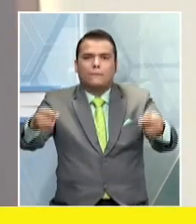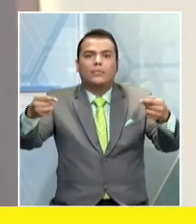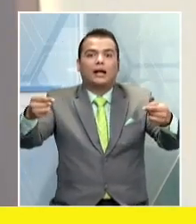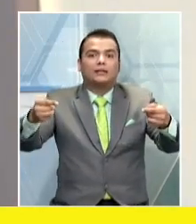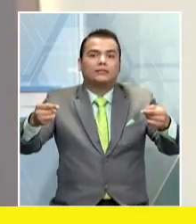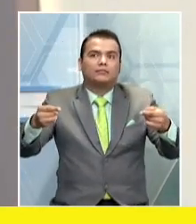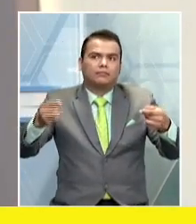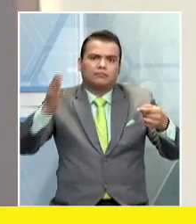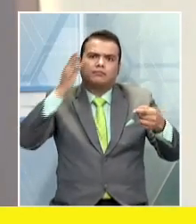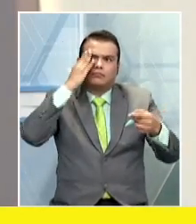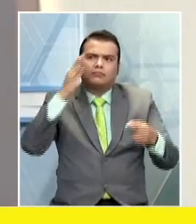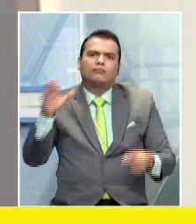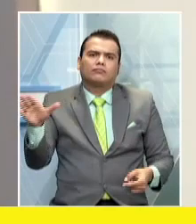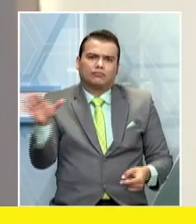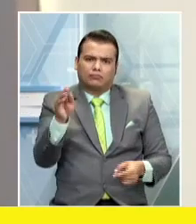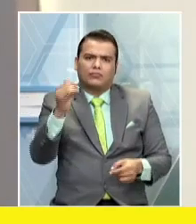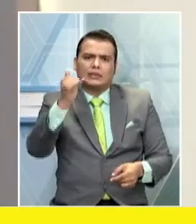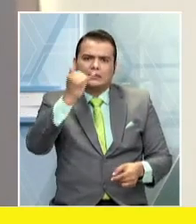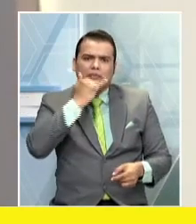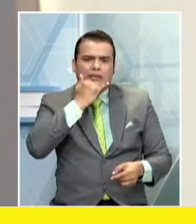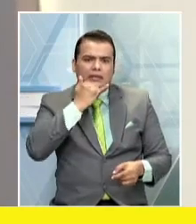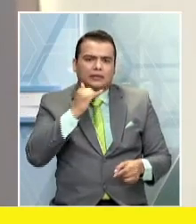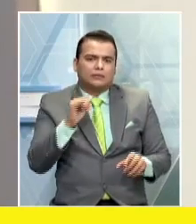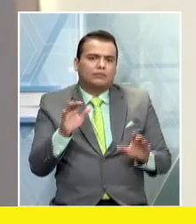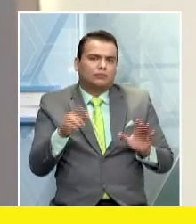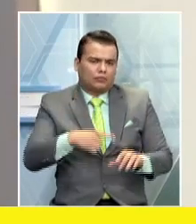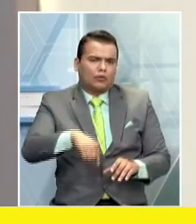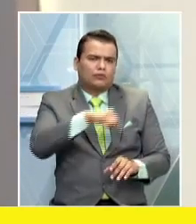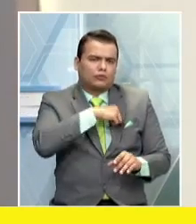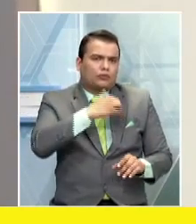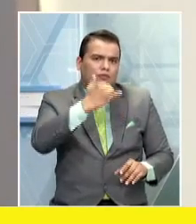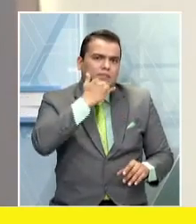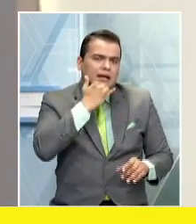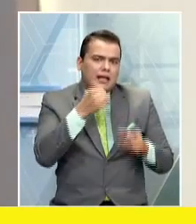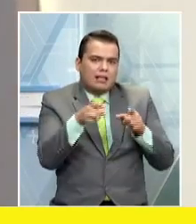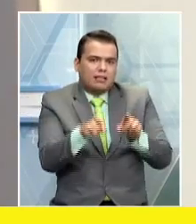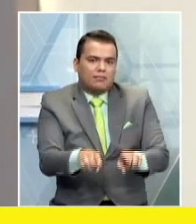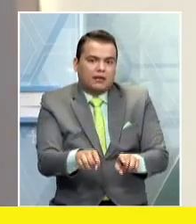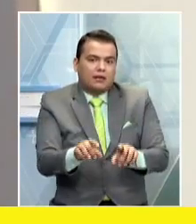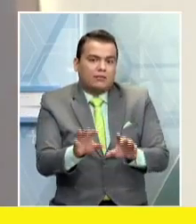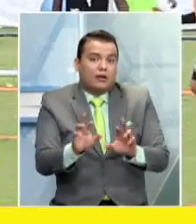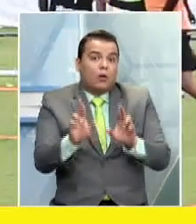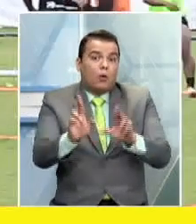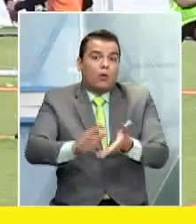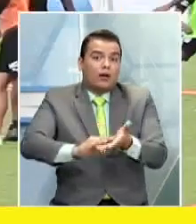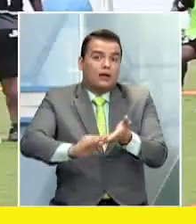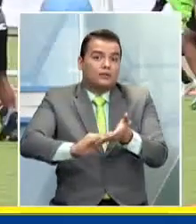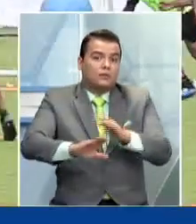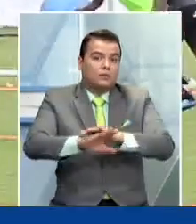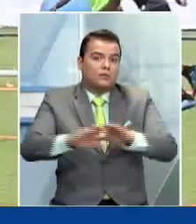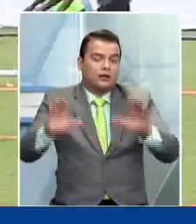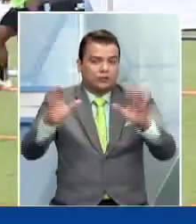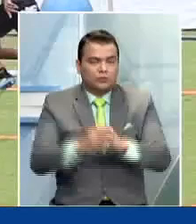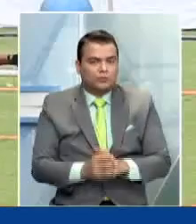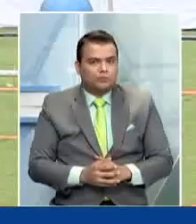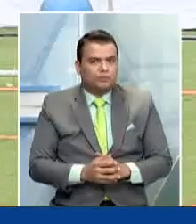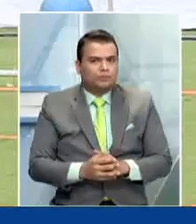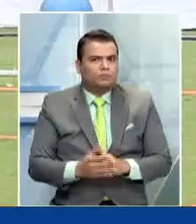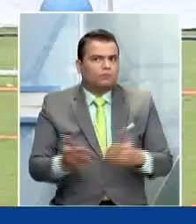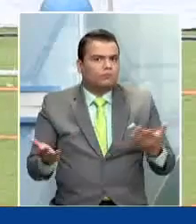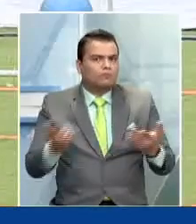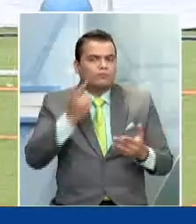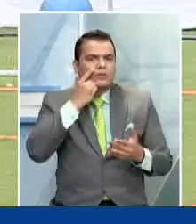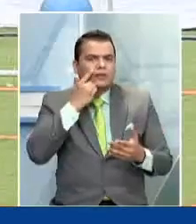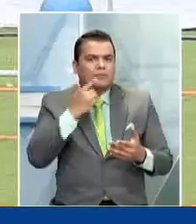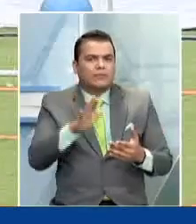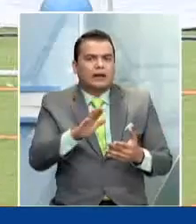van a cometer errores como los que se pudieron cometer con nosotros, y ojalá que los subsanen, ¿no? Por ahora, la única novedad de los